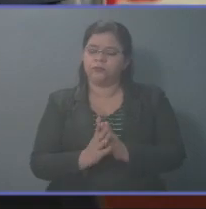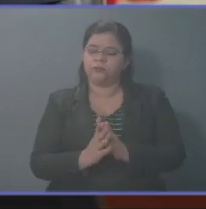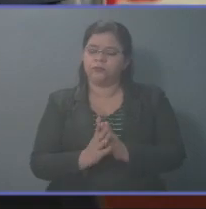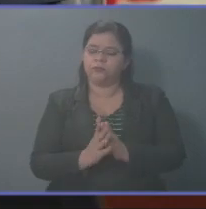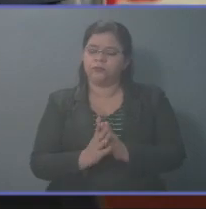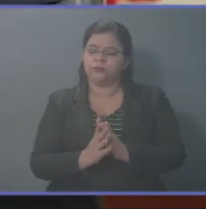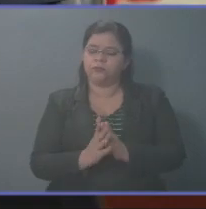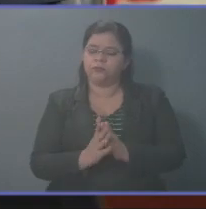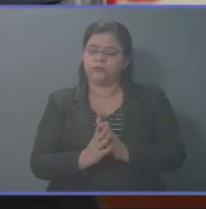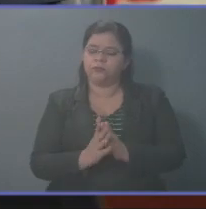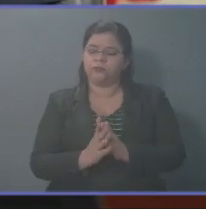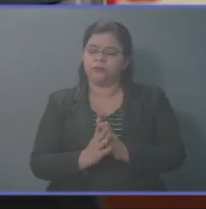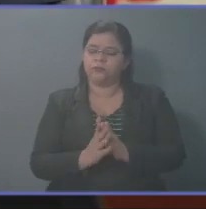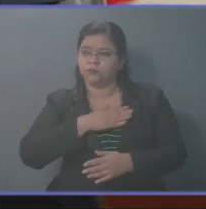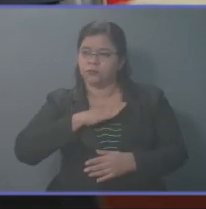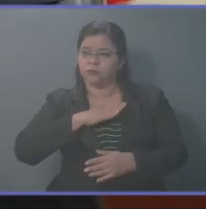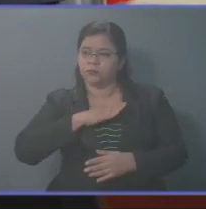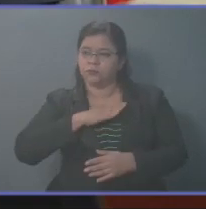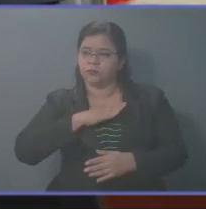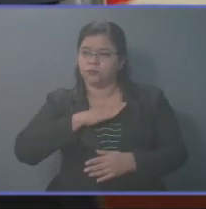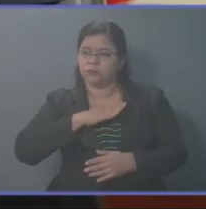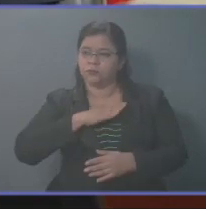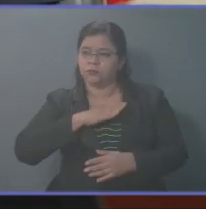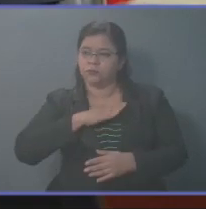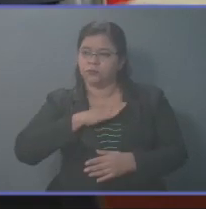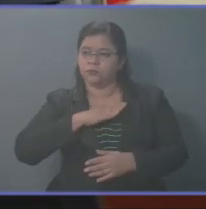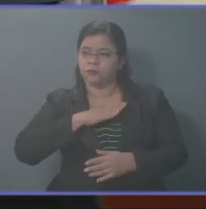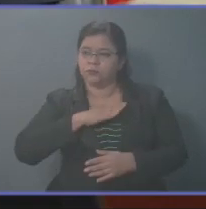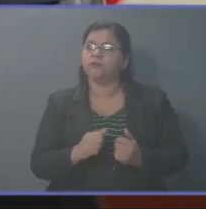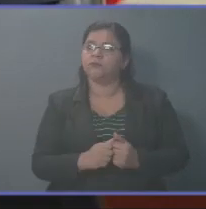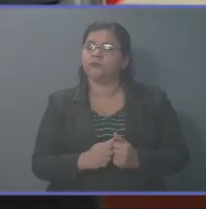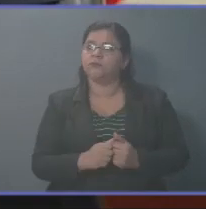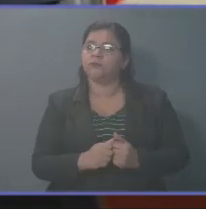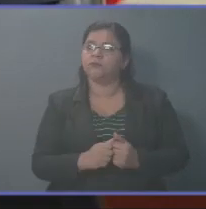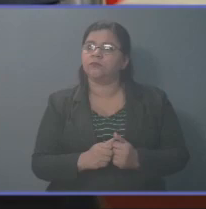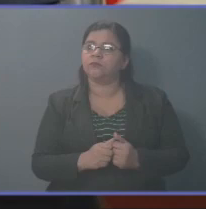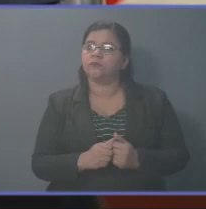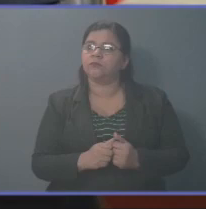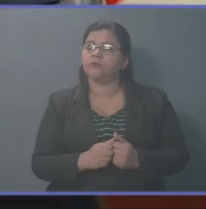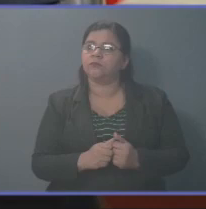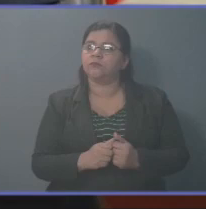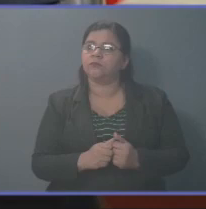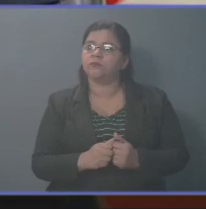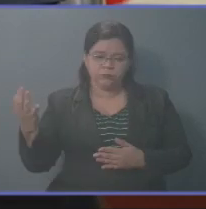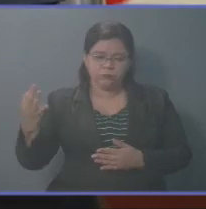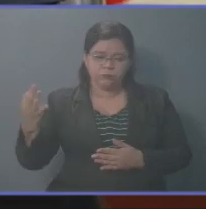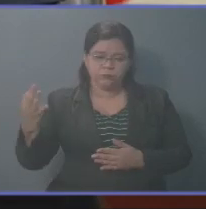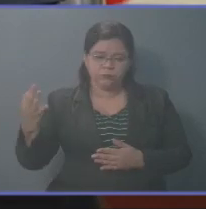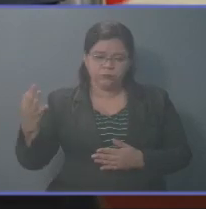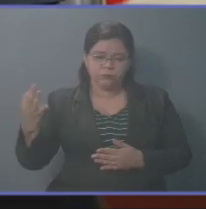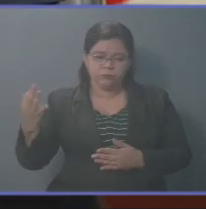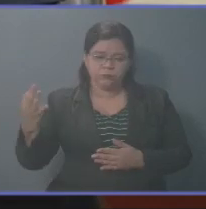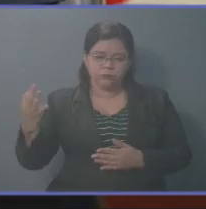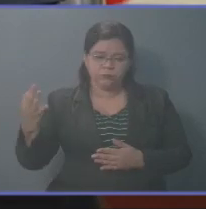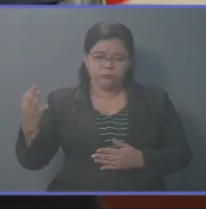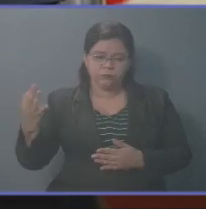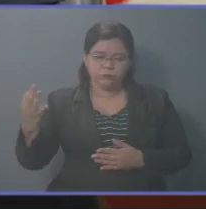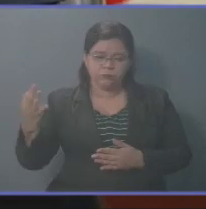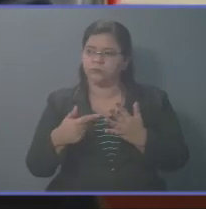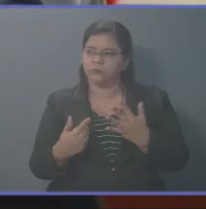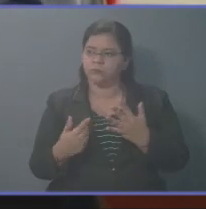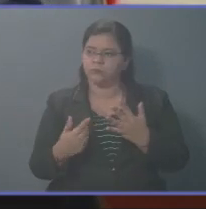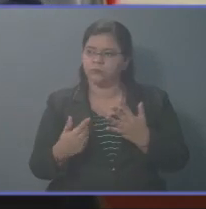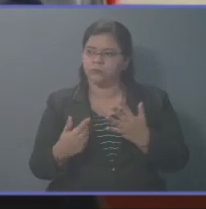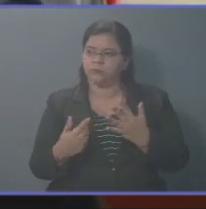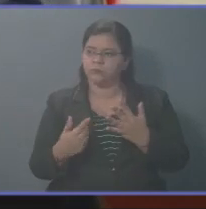honorable Asamblea Legislativa, en cumplimiento del referido mandato constitucional, adopte la medida necesaria que se permita aprobar el decreto de ley propuesto. Anexamos el